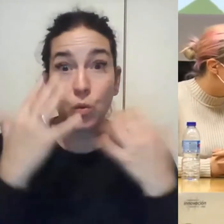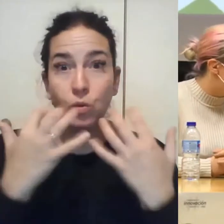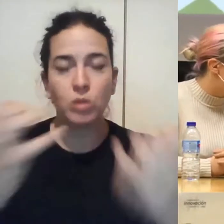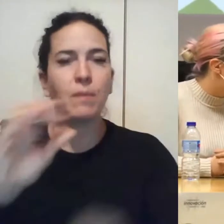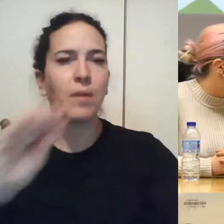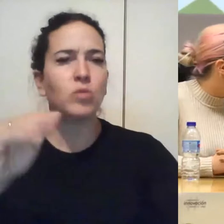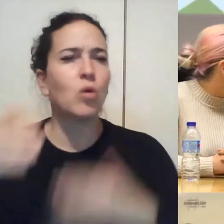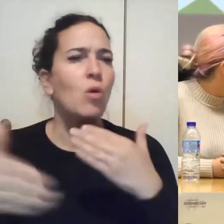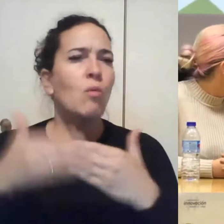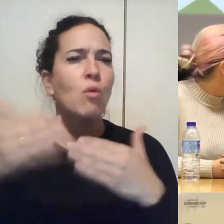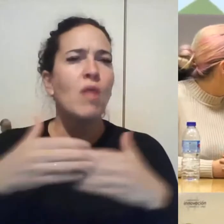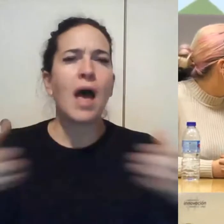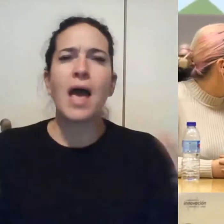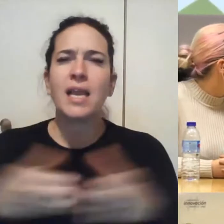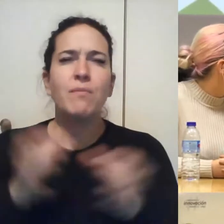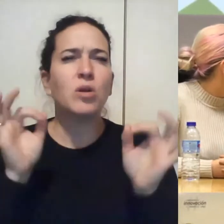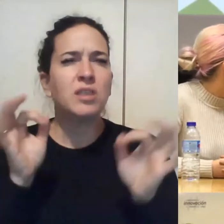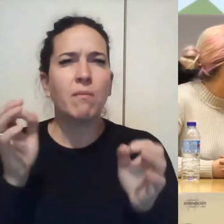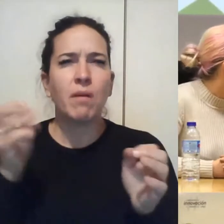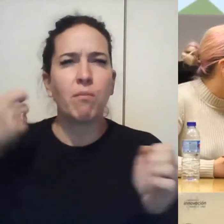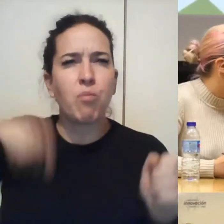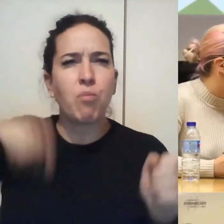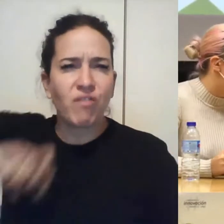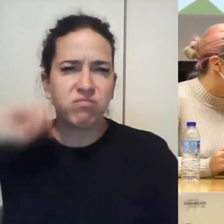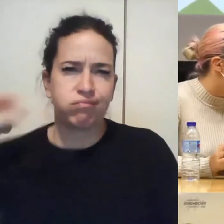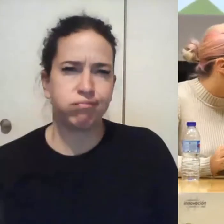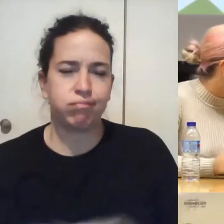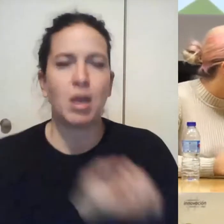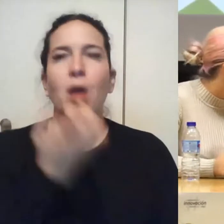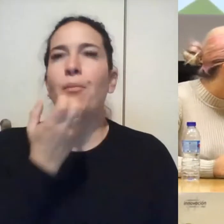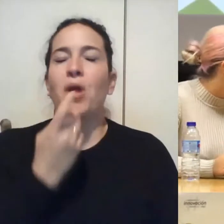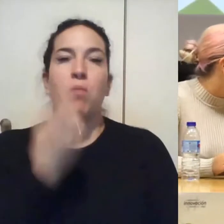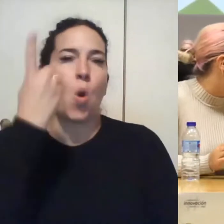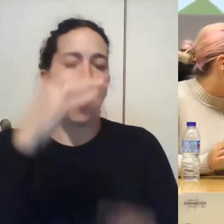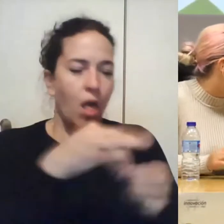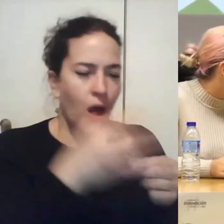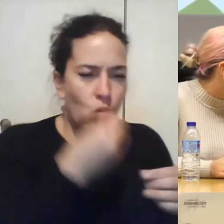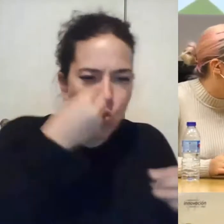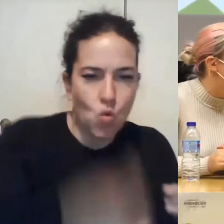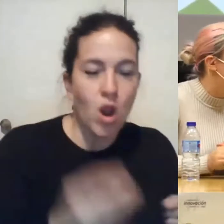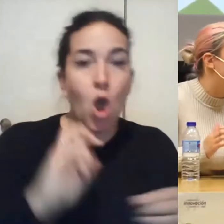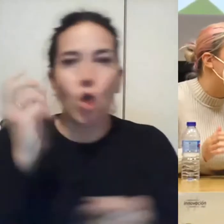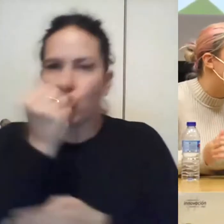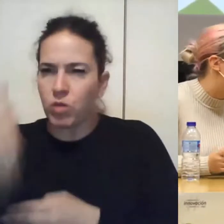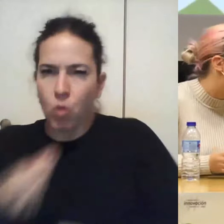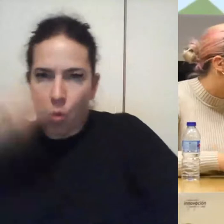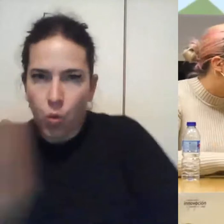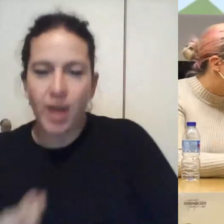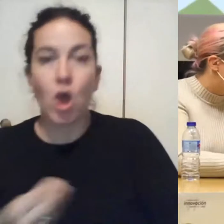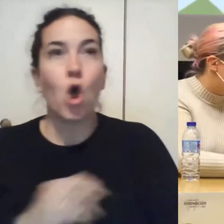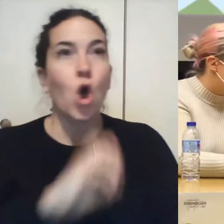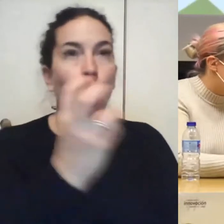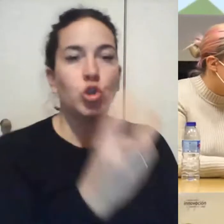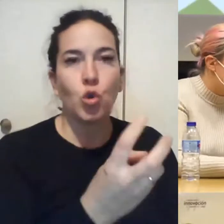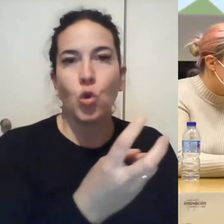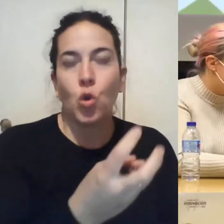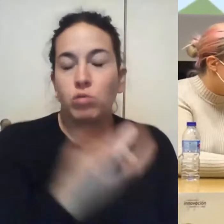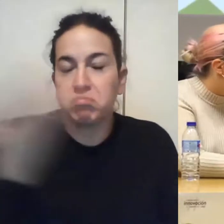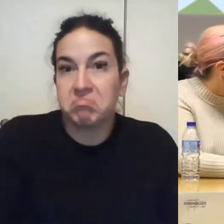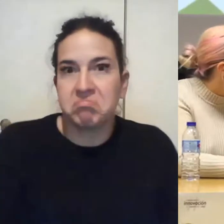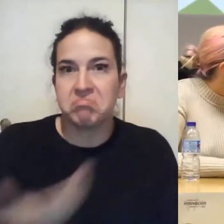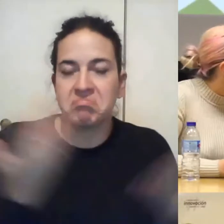equipos siempre tienen que ser multidisciplinares, porque al final habrá a quien se le dé bien confeccionar, habrá a quien se le dé bien dibujar, habrá a quien se le dé bien